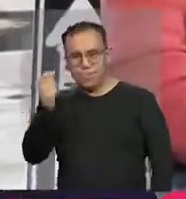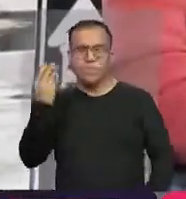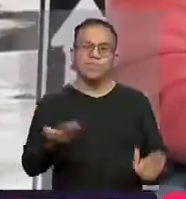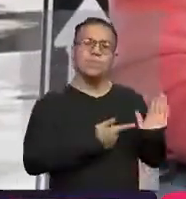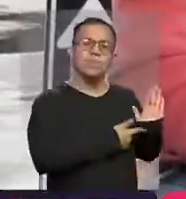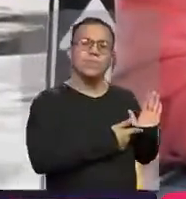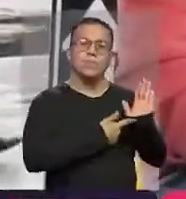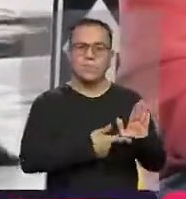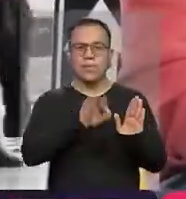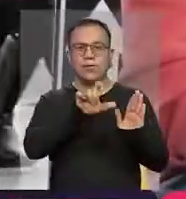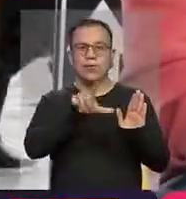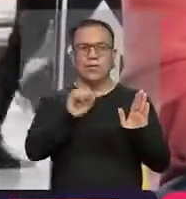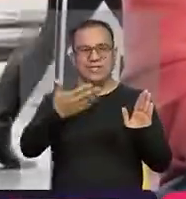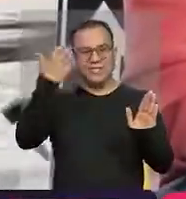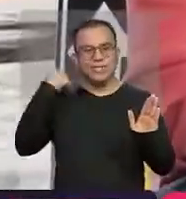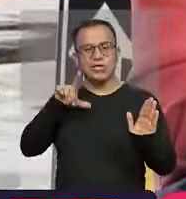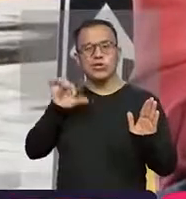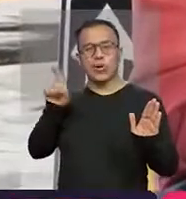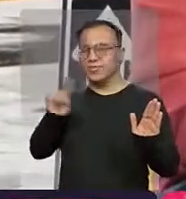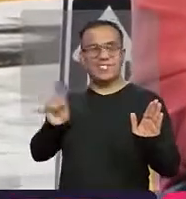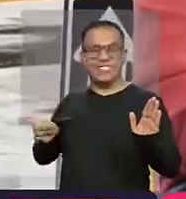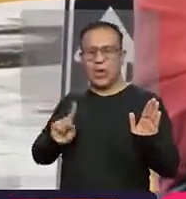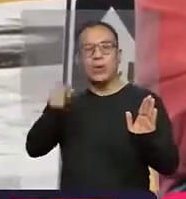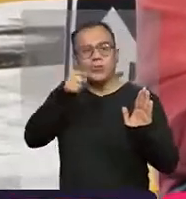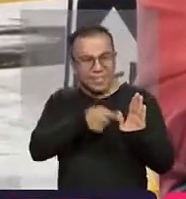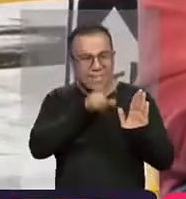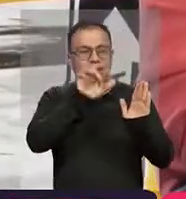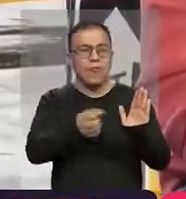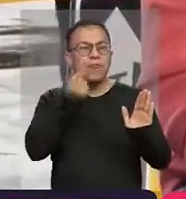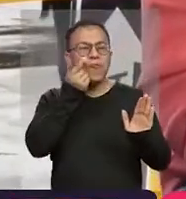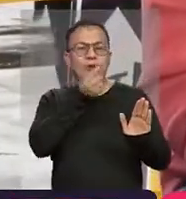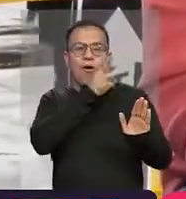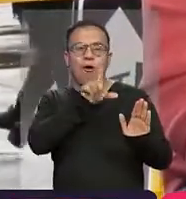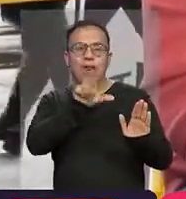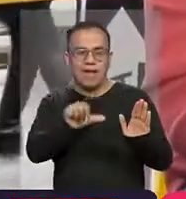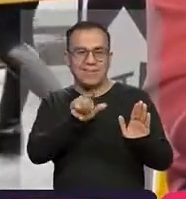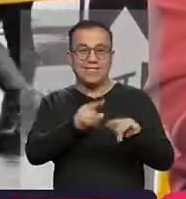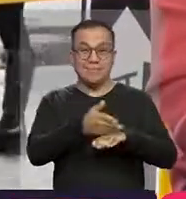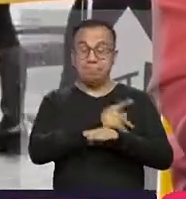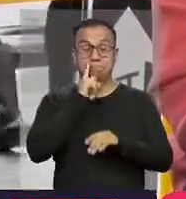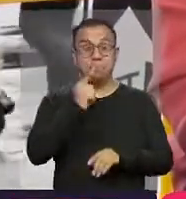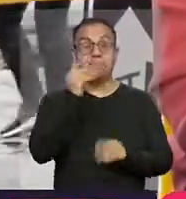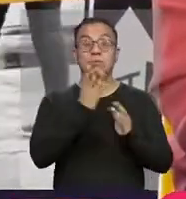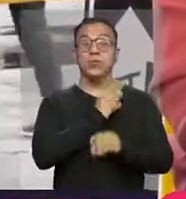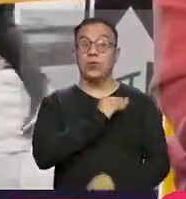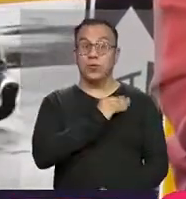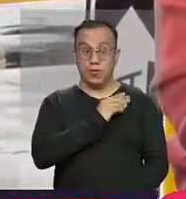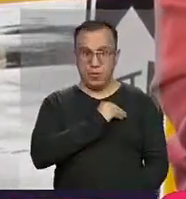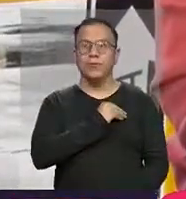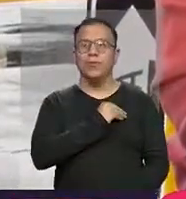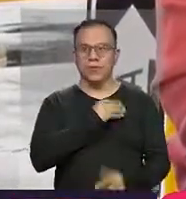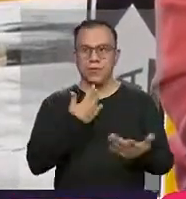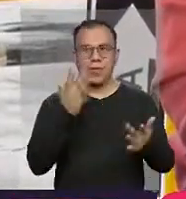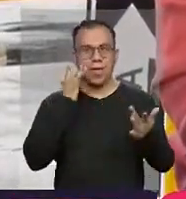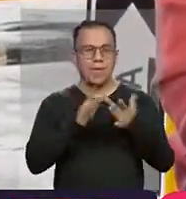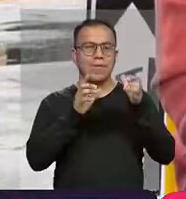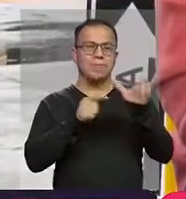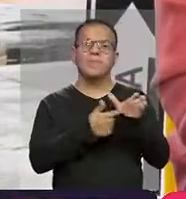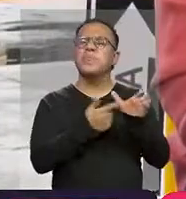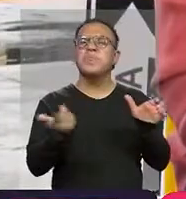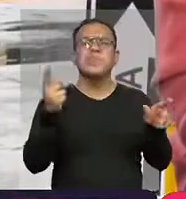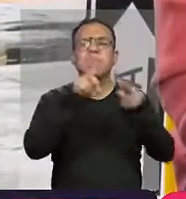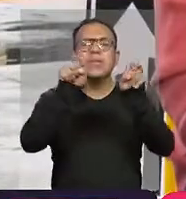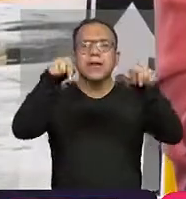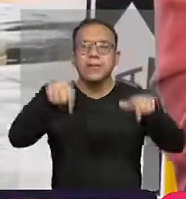el Ulises, pero no es el Ulises de Joyce, es el Ulises de Flora. Primera novela presentada por Jaime Honorio González, quien está